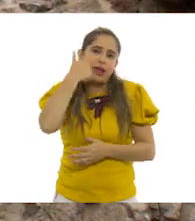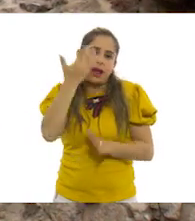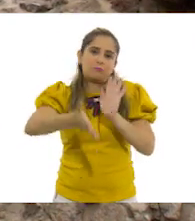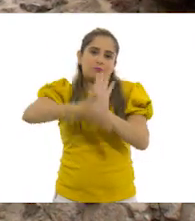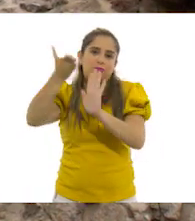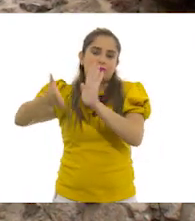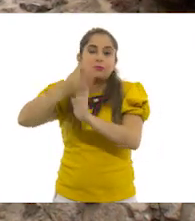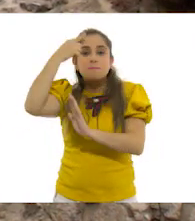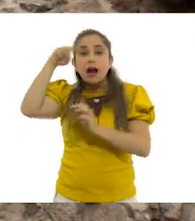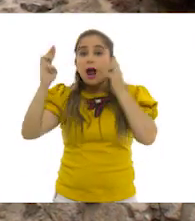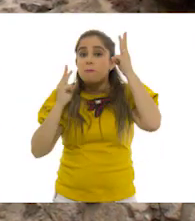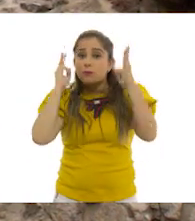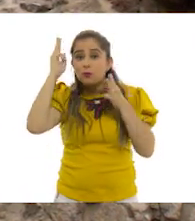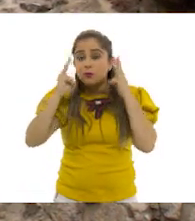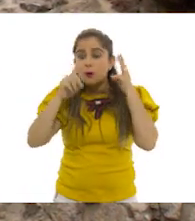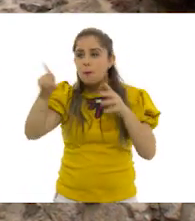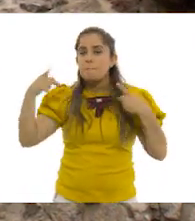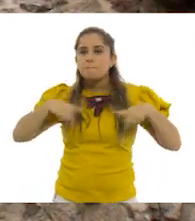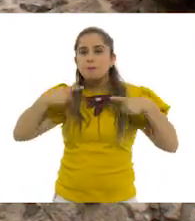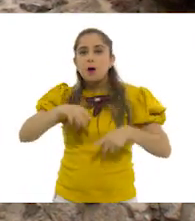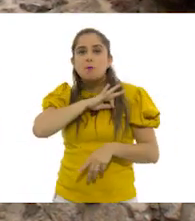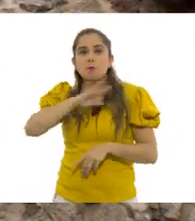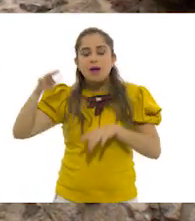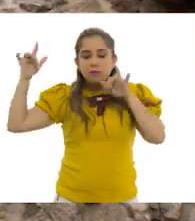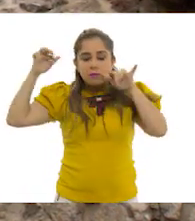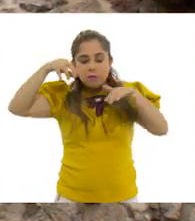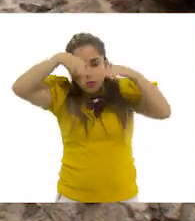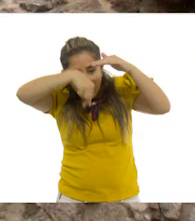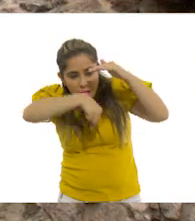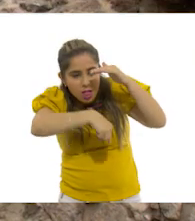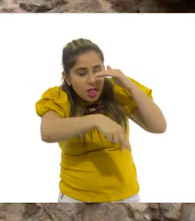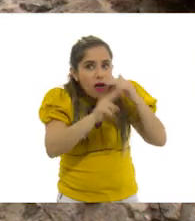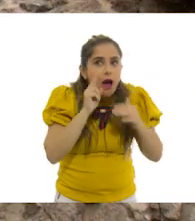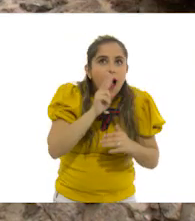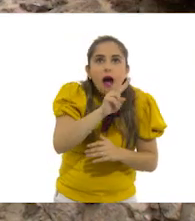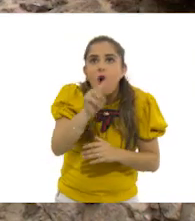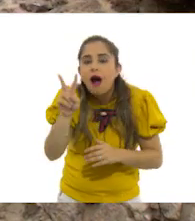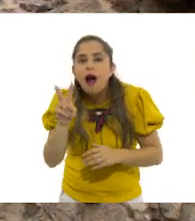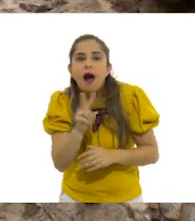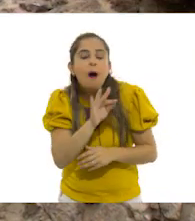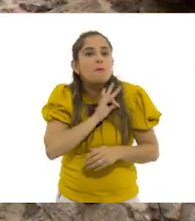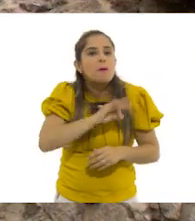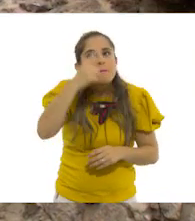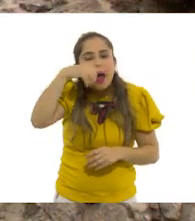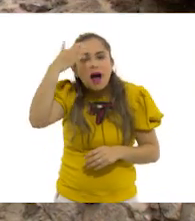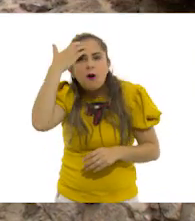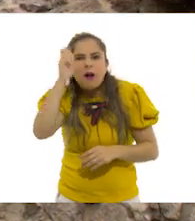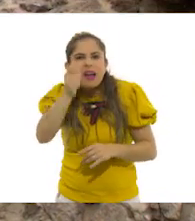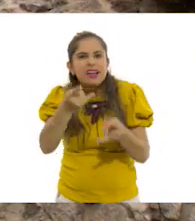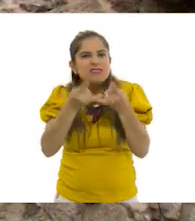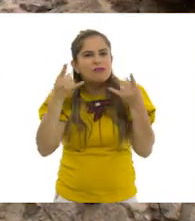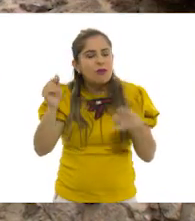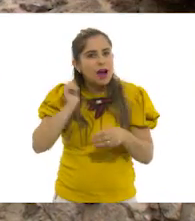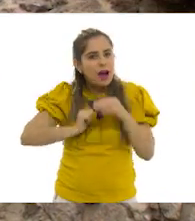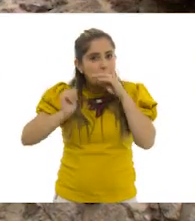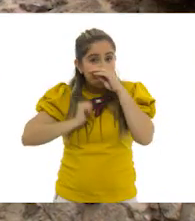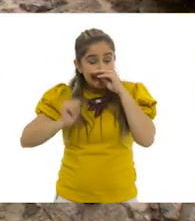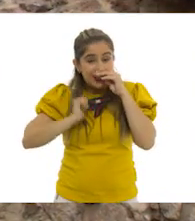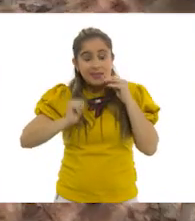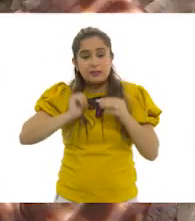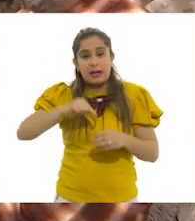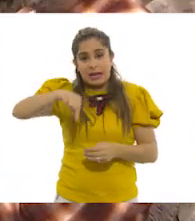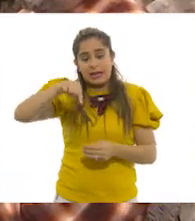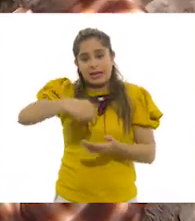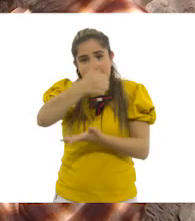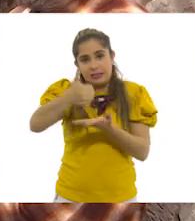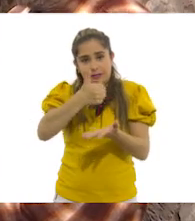museos subterráneos e incluso llegará el momento que todo esto será un solo museo de sitio, ¿no? De lo que es el centro histórico.